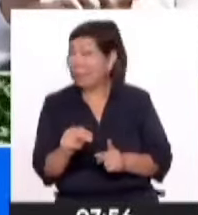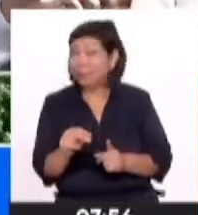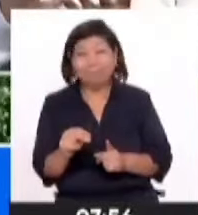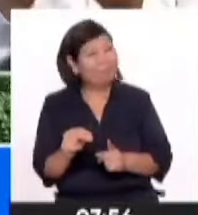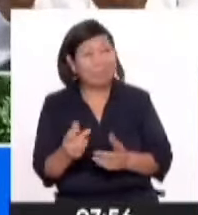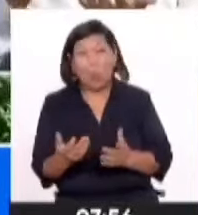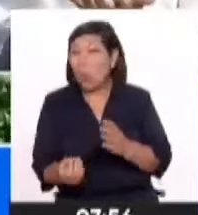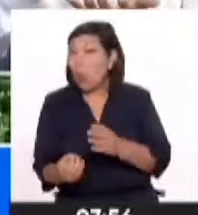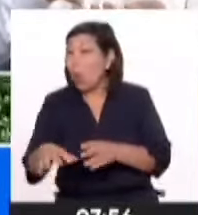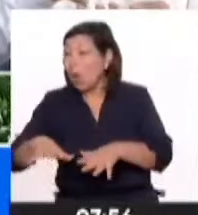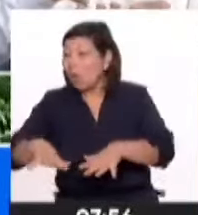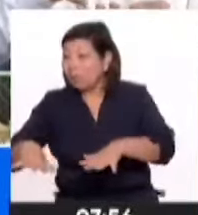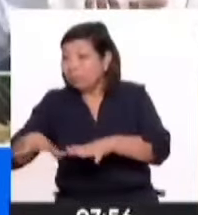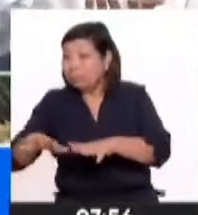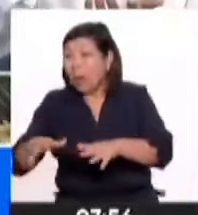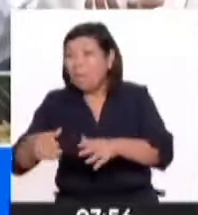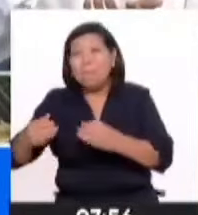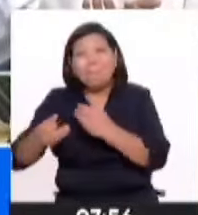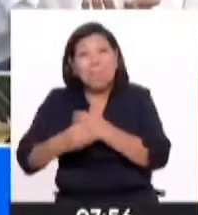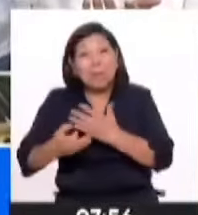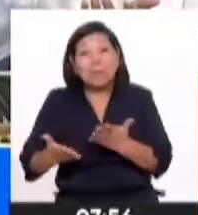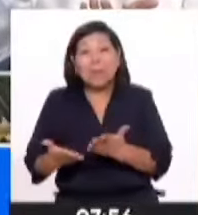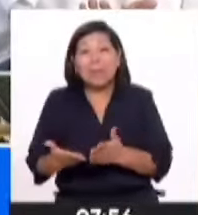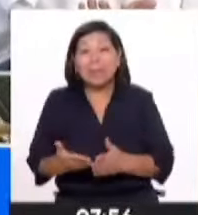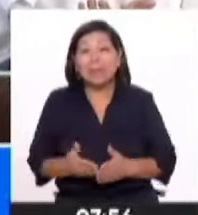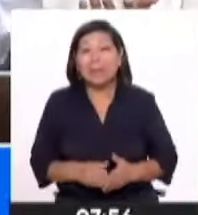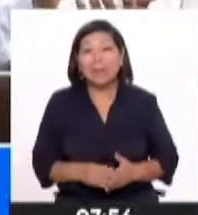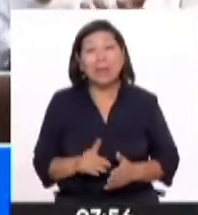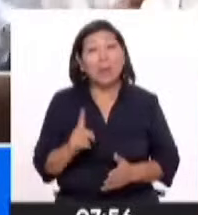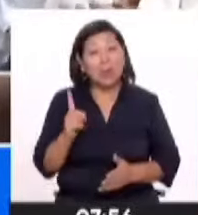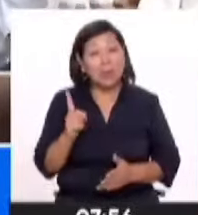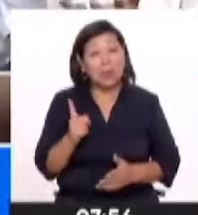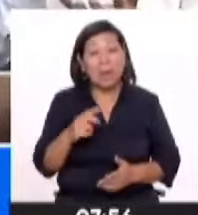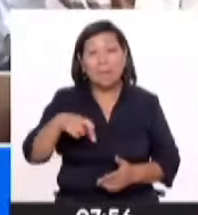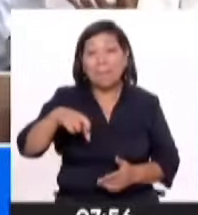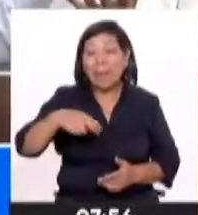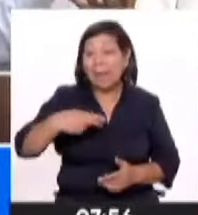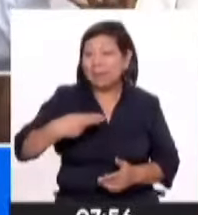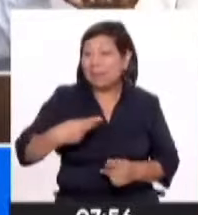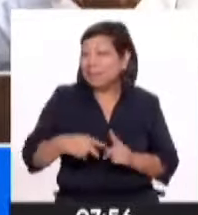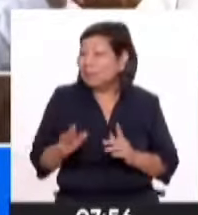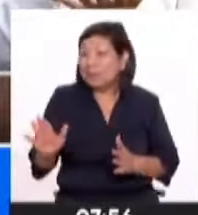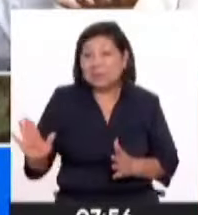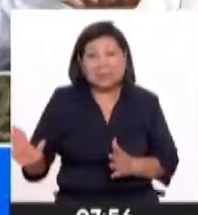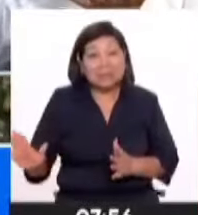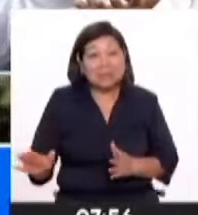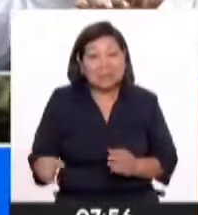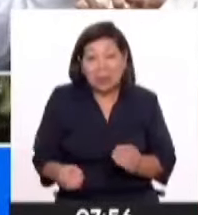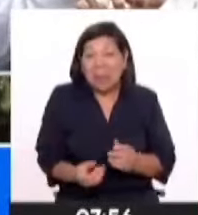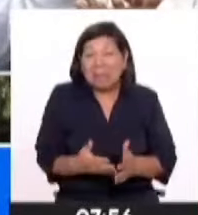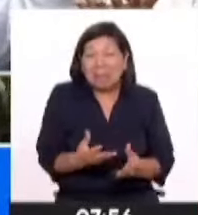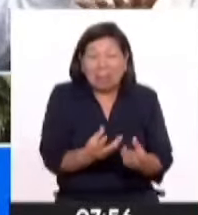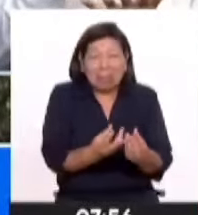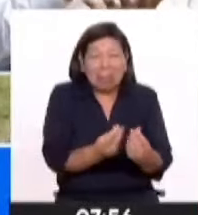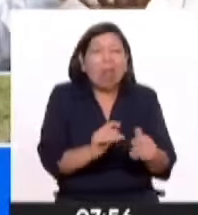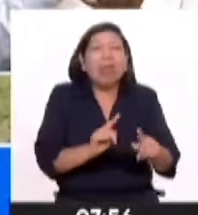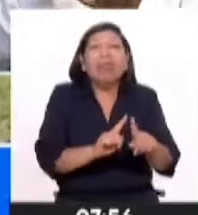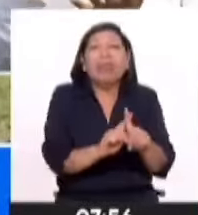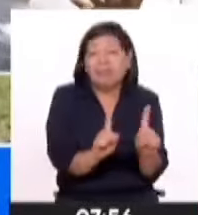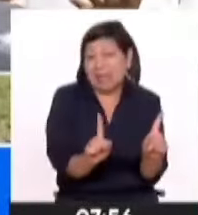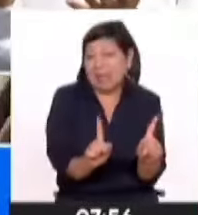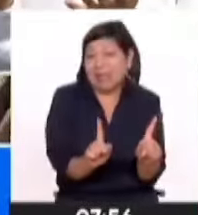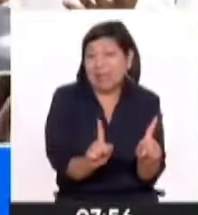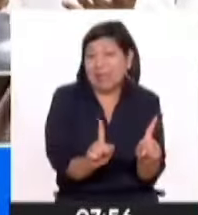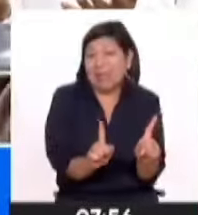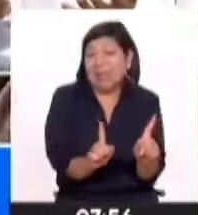éxito. Y cuando revisamos el pH, solamente que es un indicador del suelo, el pH, normalmente sus suelos son ácidos. Entonces,